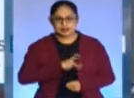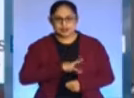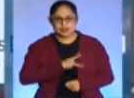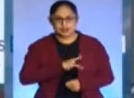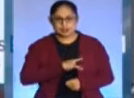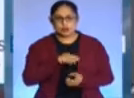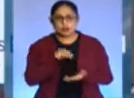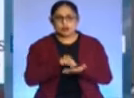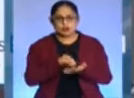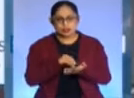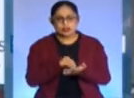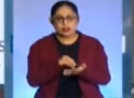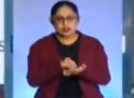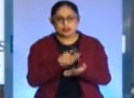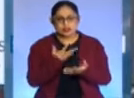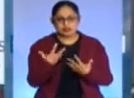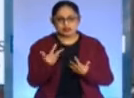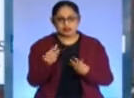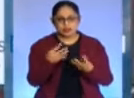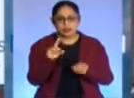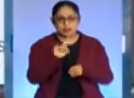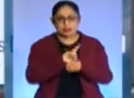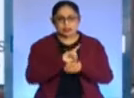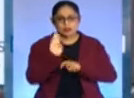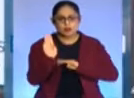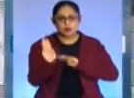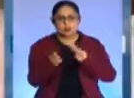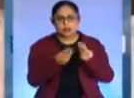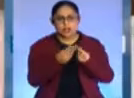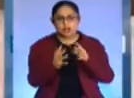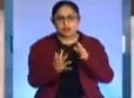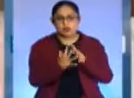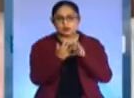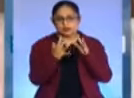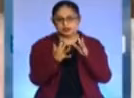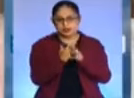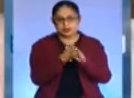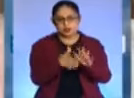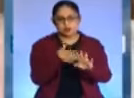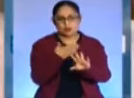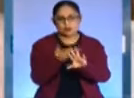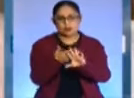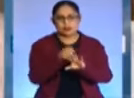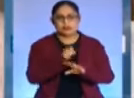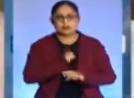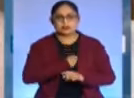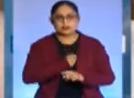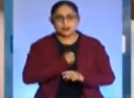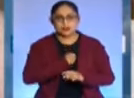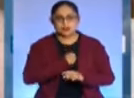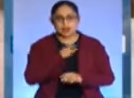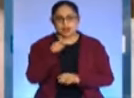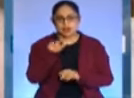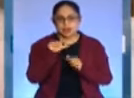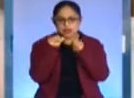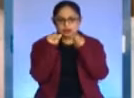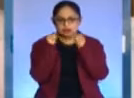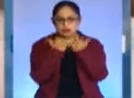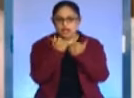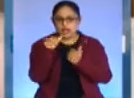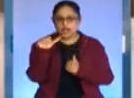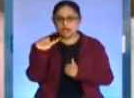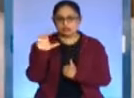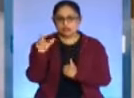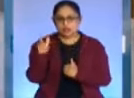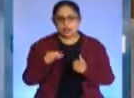continúa latente, por lo que en el marco del Día Mundial de Lucha contra el SIDA, asociaciones civiles llevarán a cabo una serie de actividades